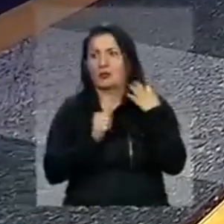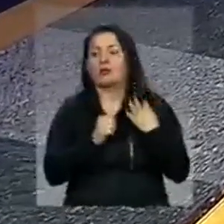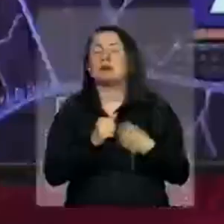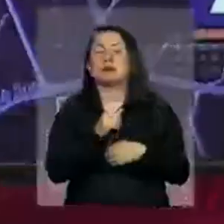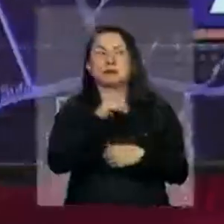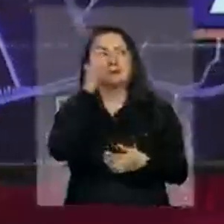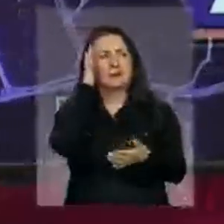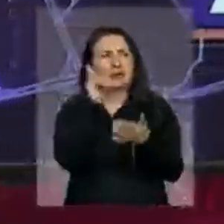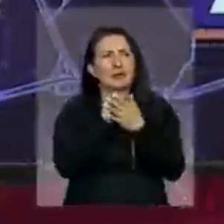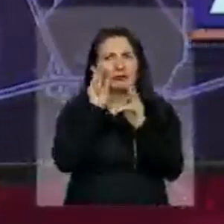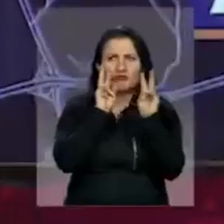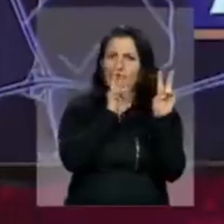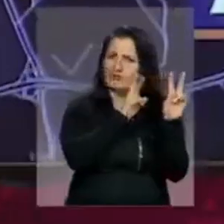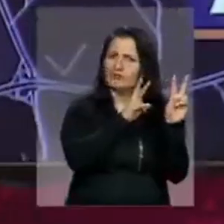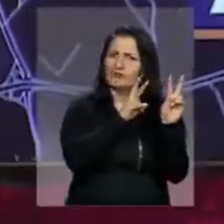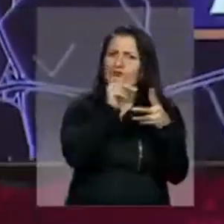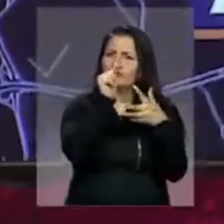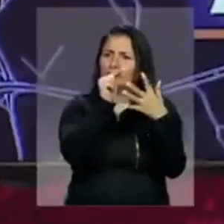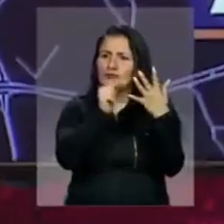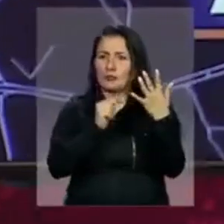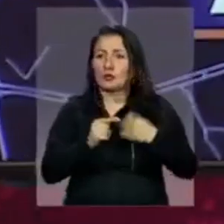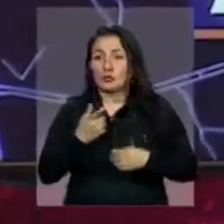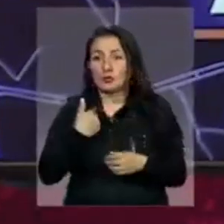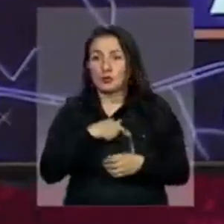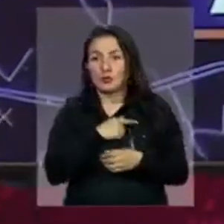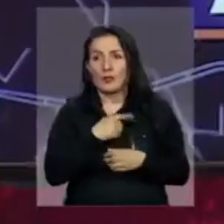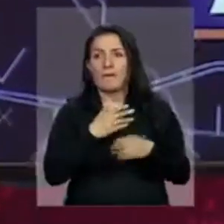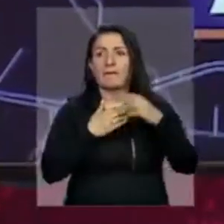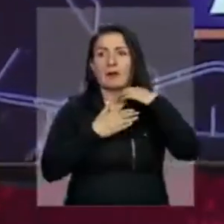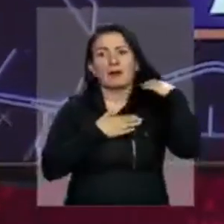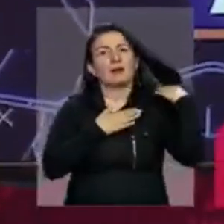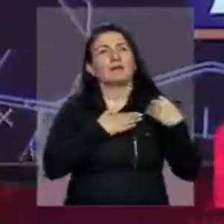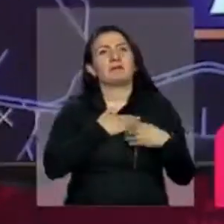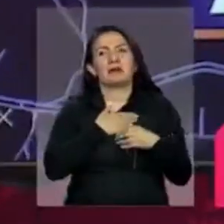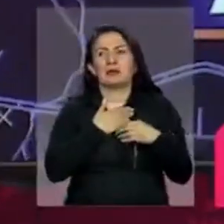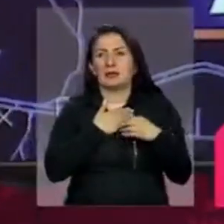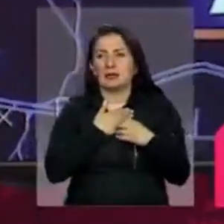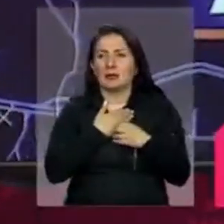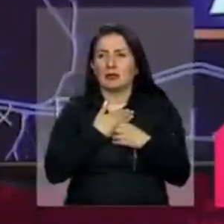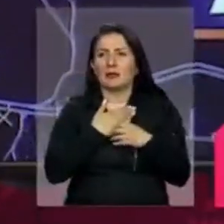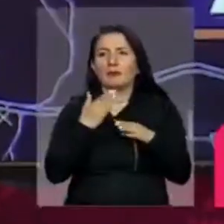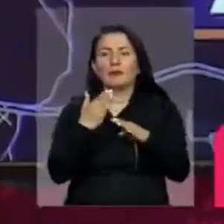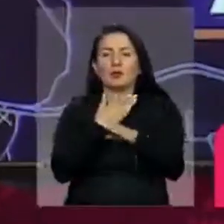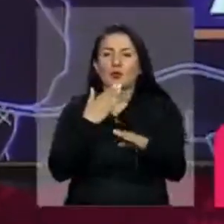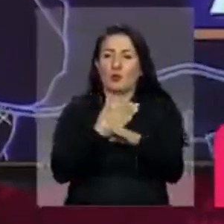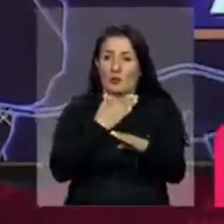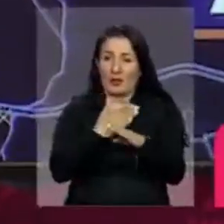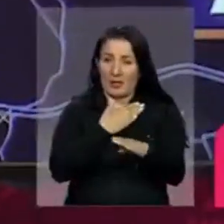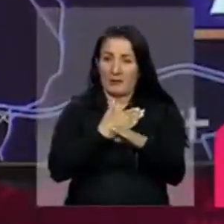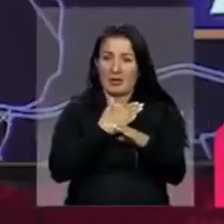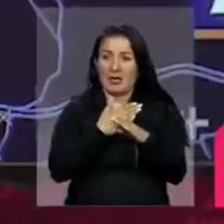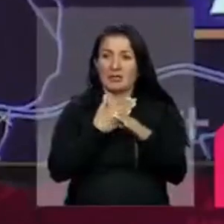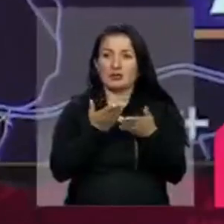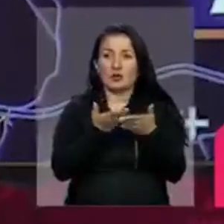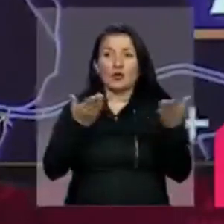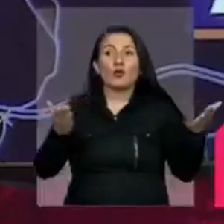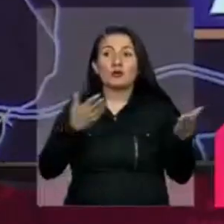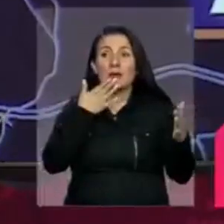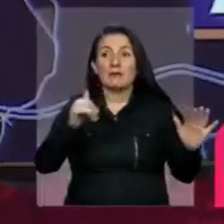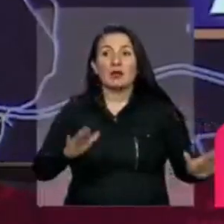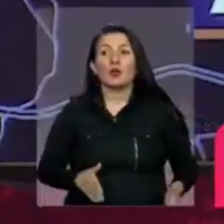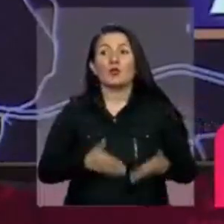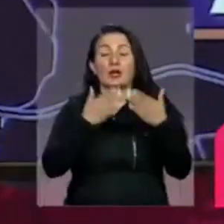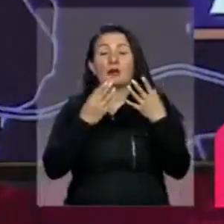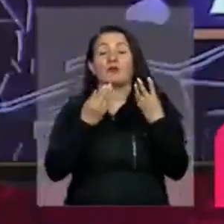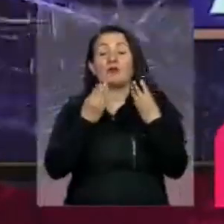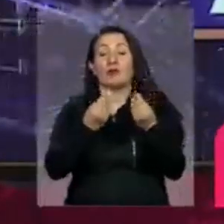donde tenemos una... Para mí es uno de los problemas o de las cosas que se tienen que mejorar